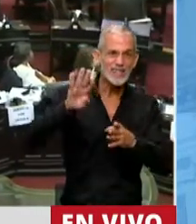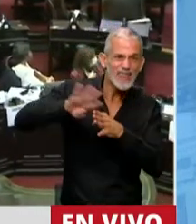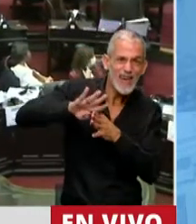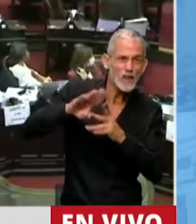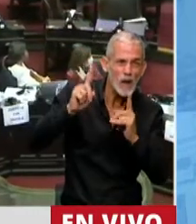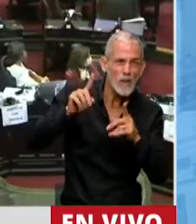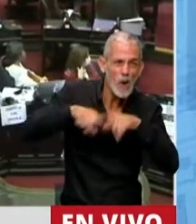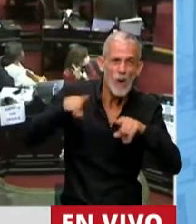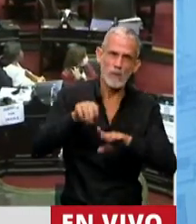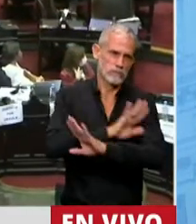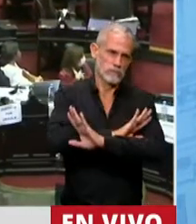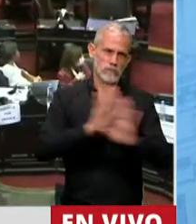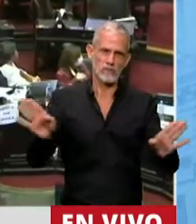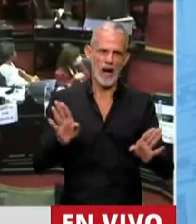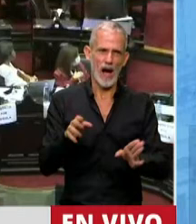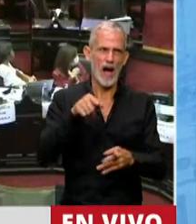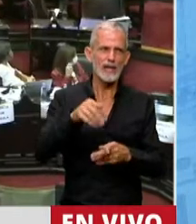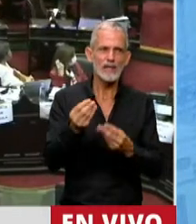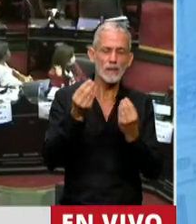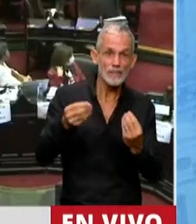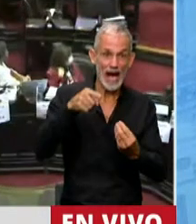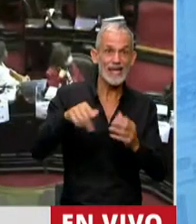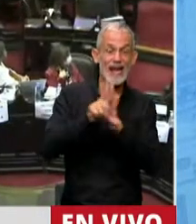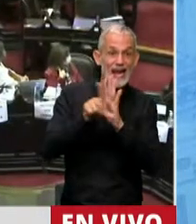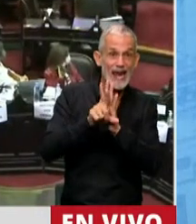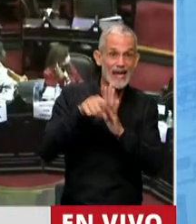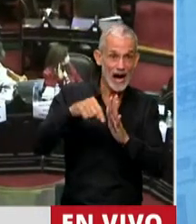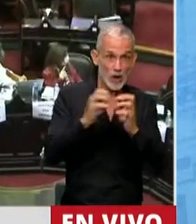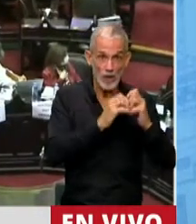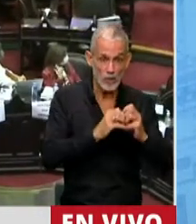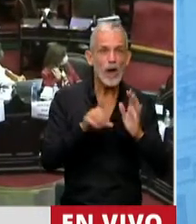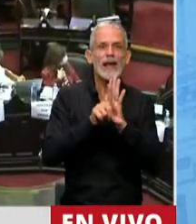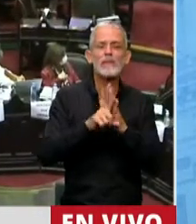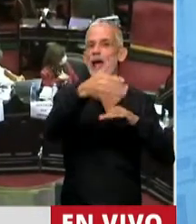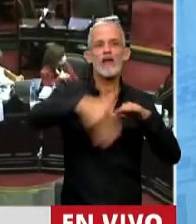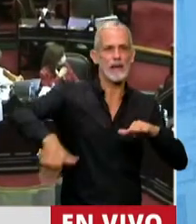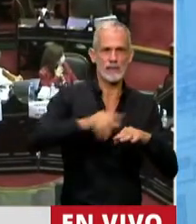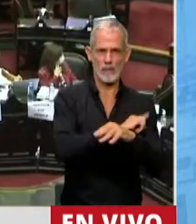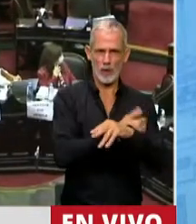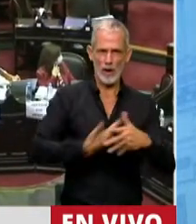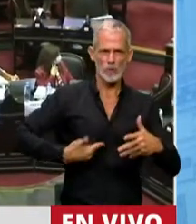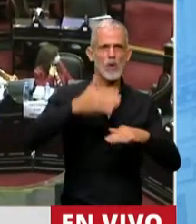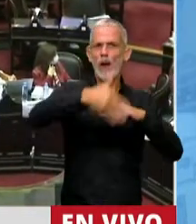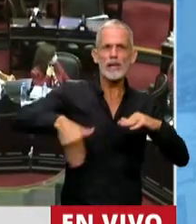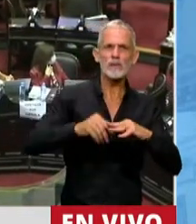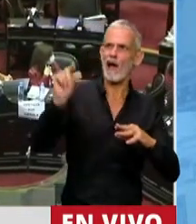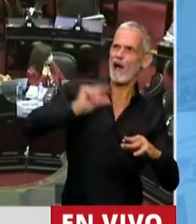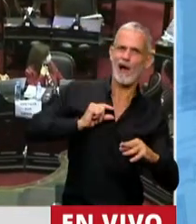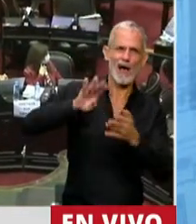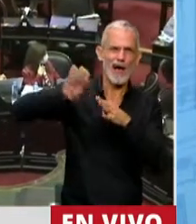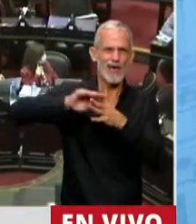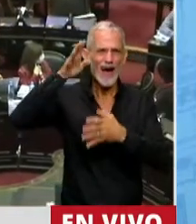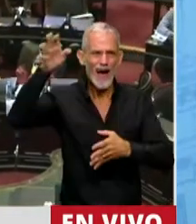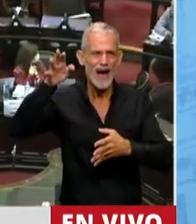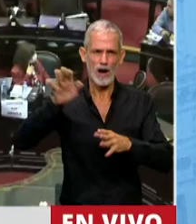pero las leyes obviamente ayudan. Por eso estamos tratando una ley que le pone límites al Poder Ejecutivo en su capacidad de